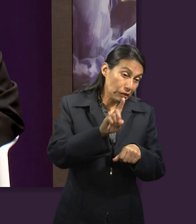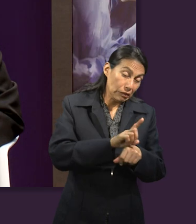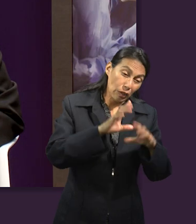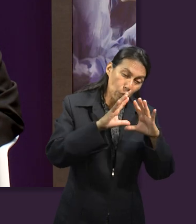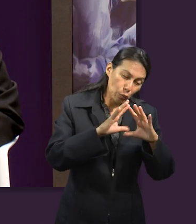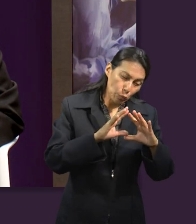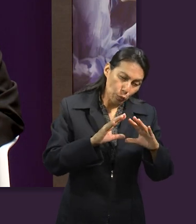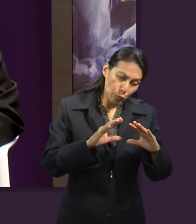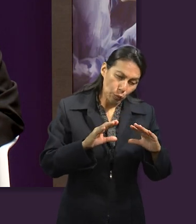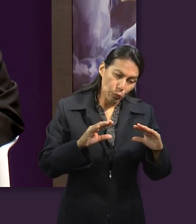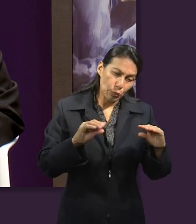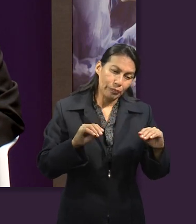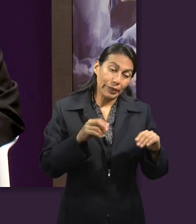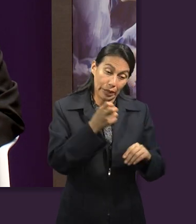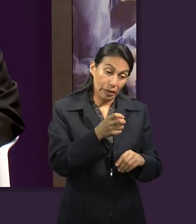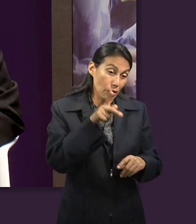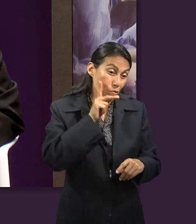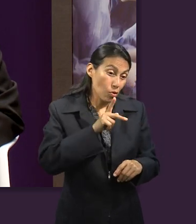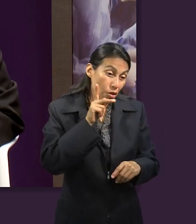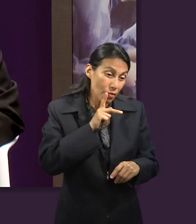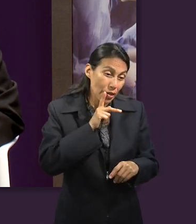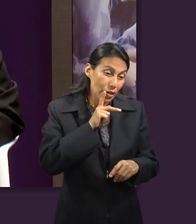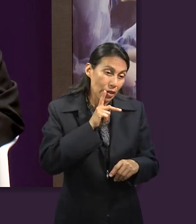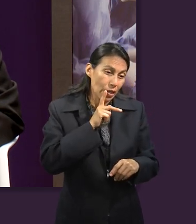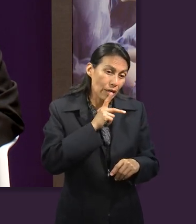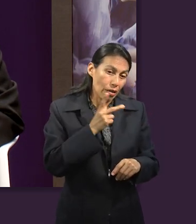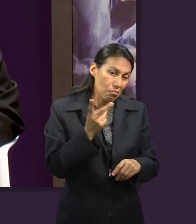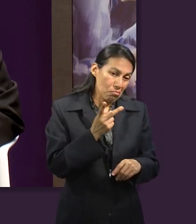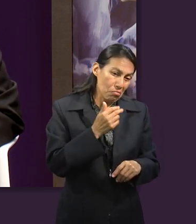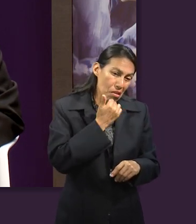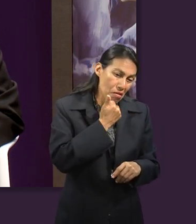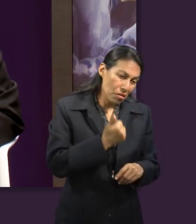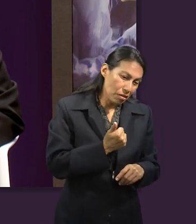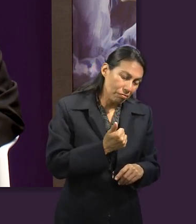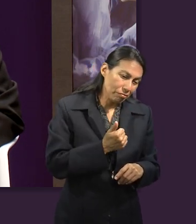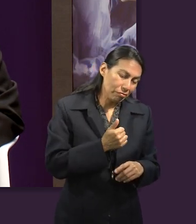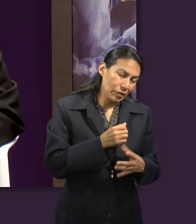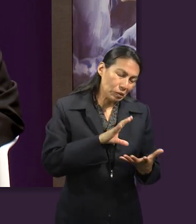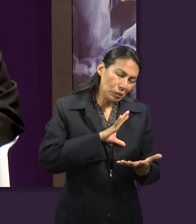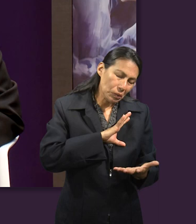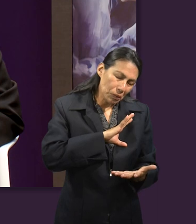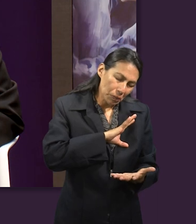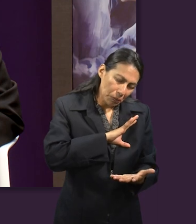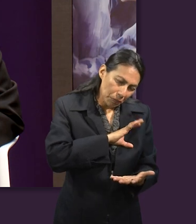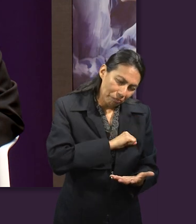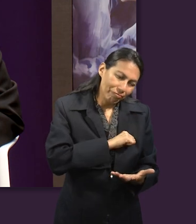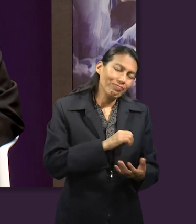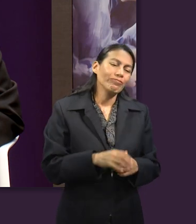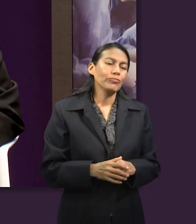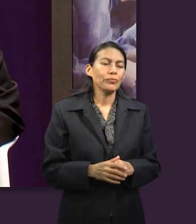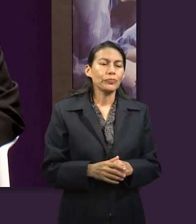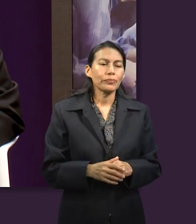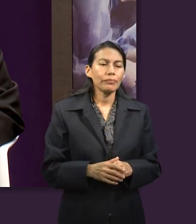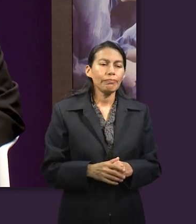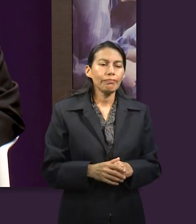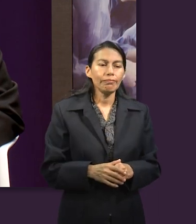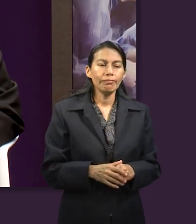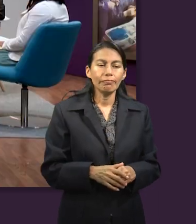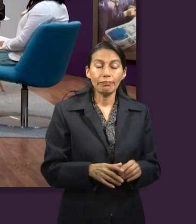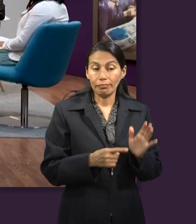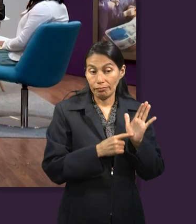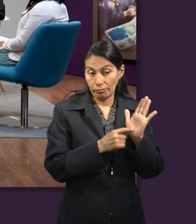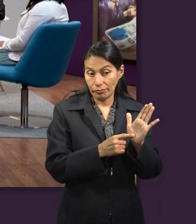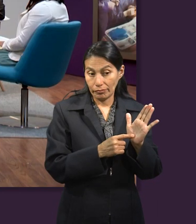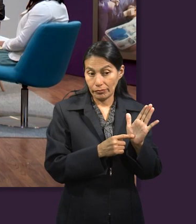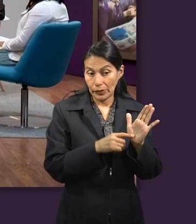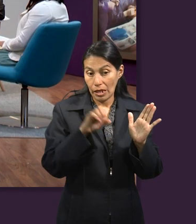en en poderse disipar y creo que esta prueba pues afectó a ambos no sólo abraham sino las evidencias